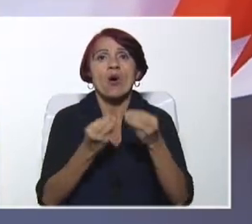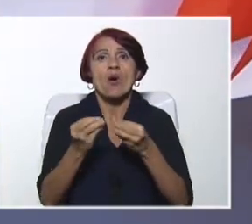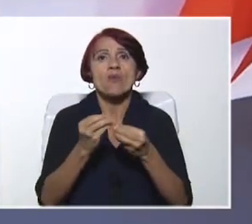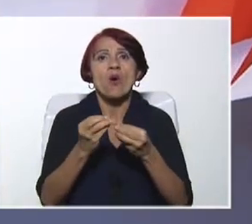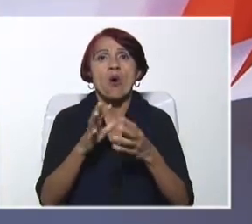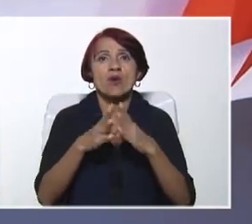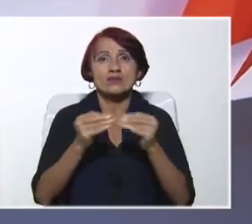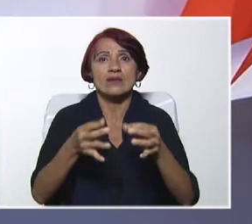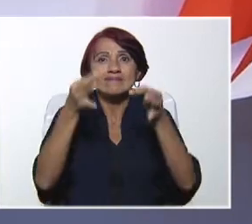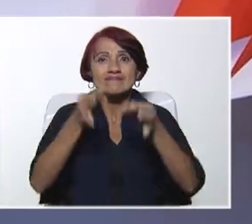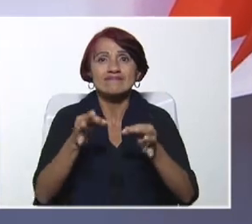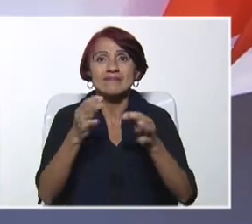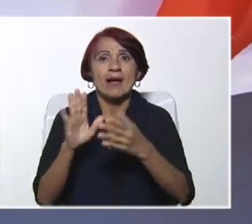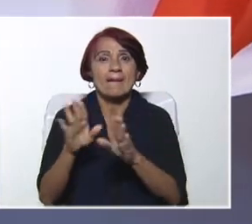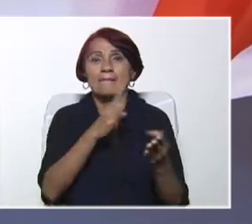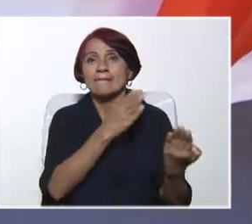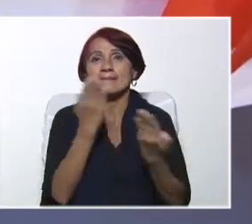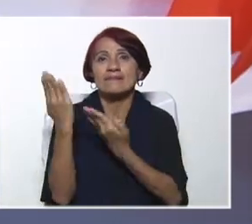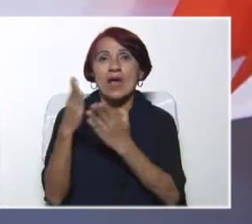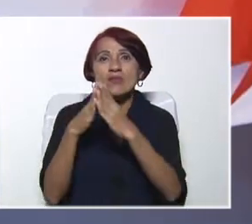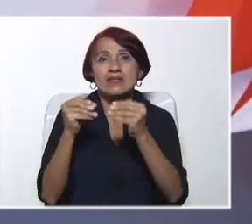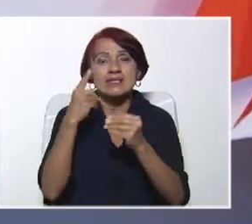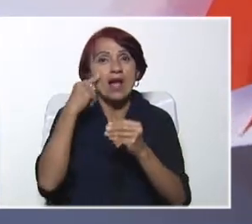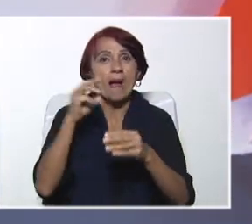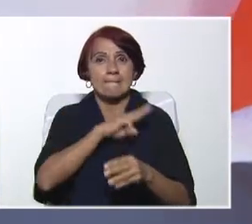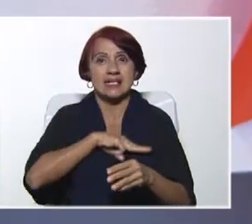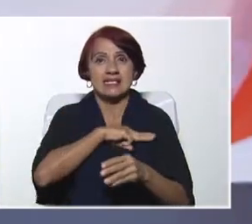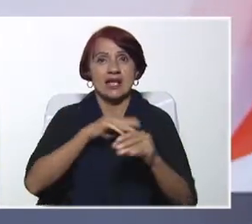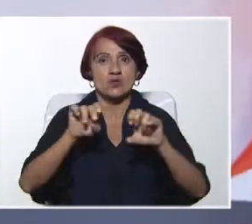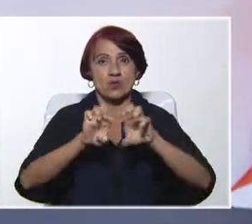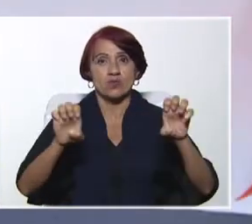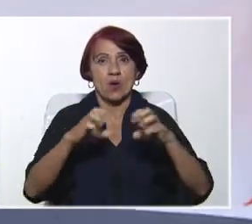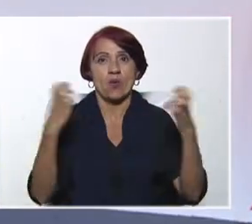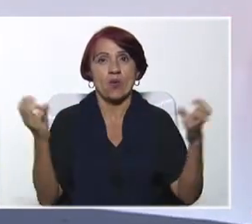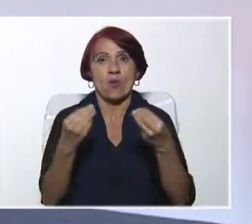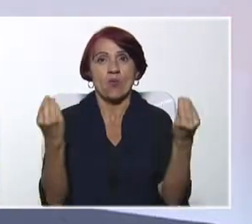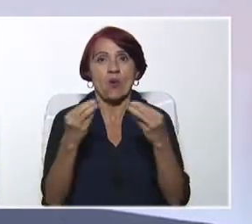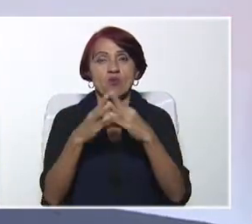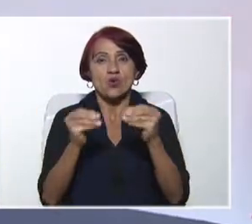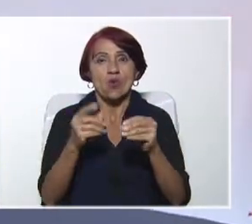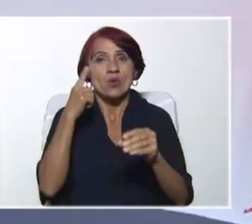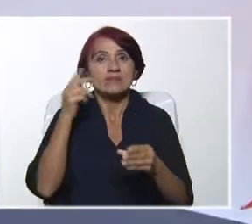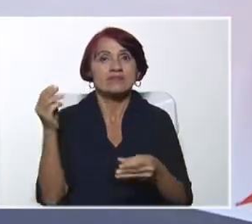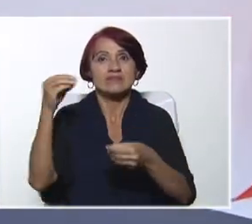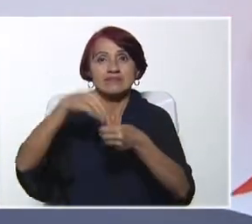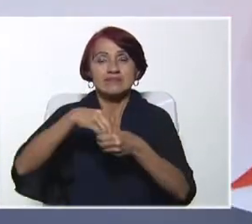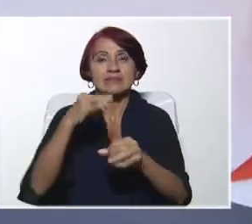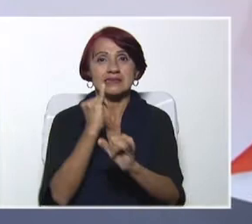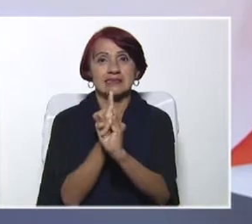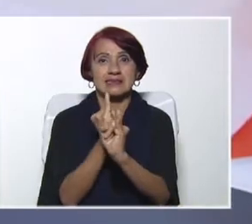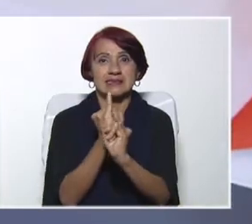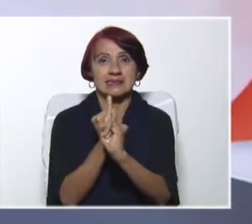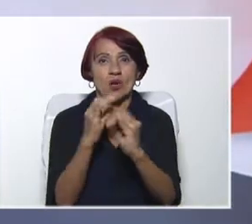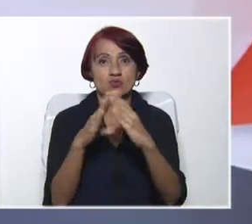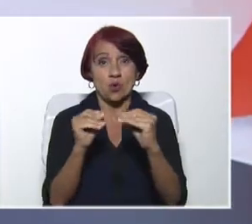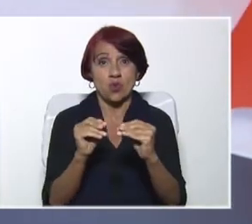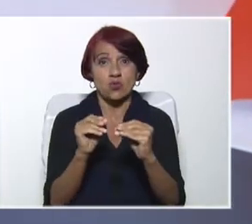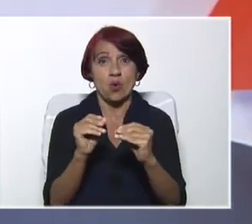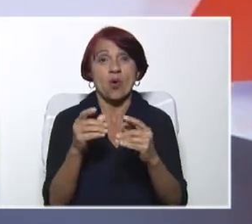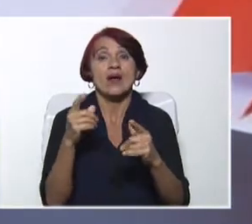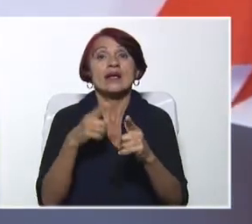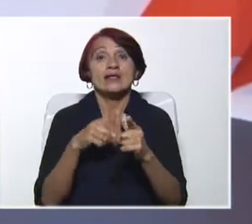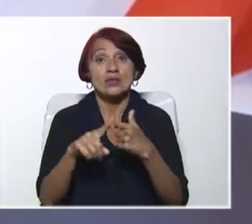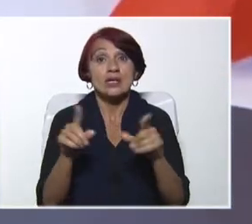web oficial del Ministerio del Poder Popular para la Educación. Allí van a poder ingresar a